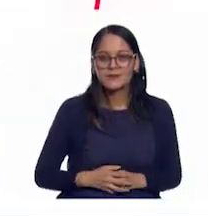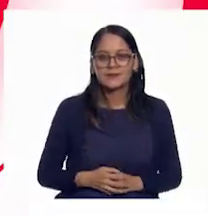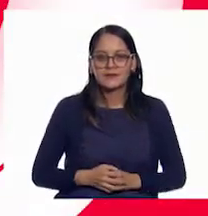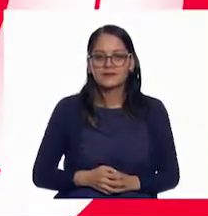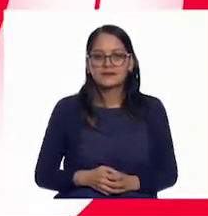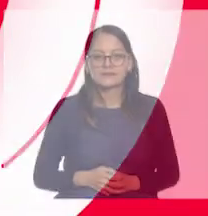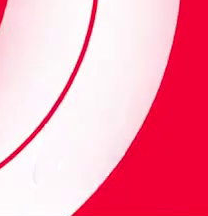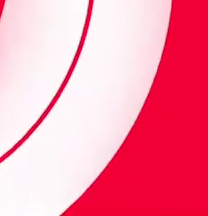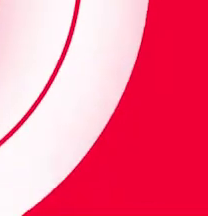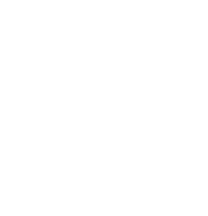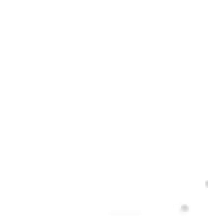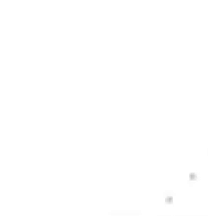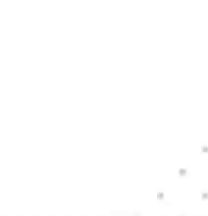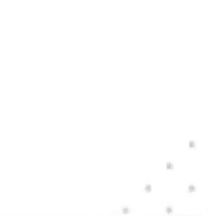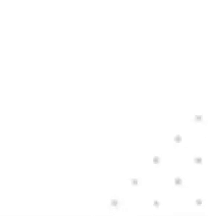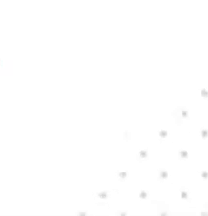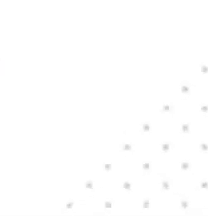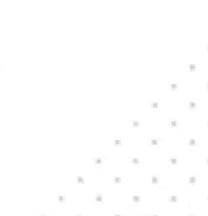lobo!